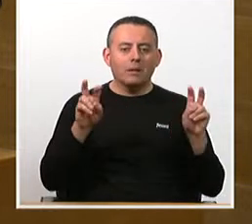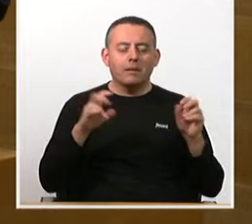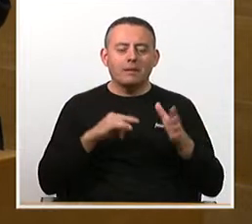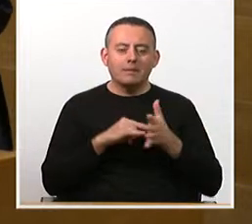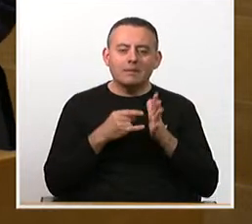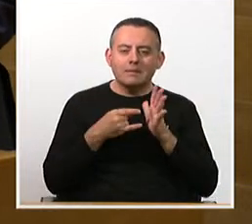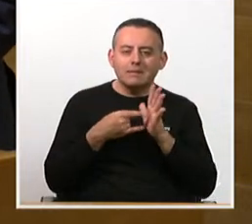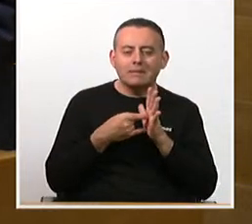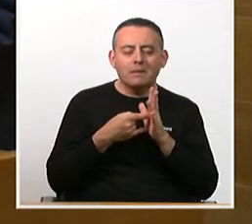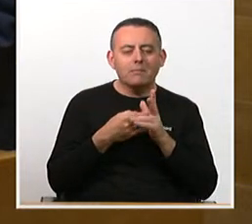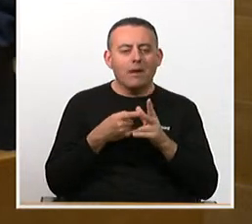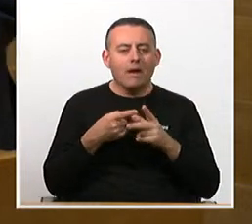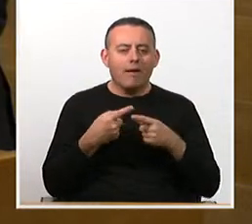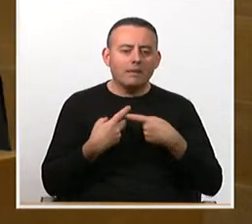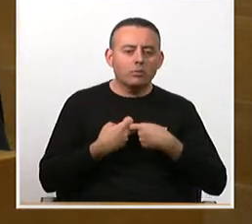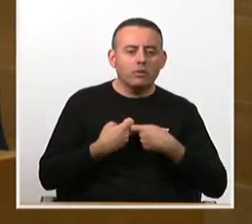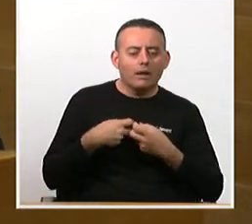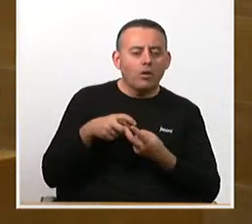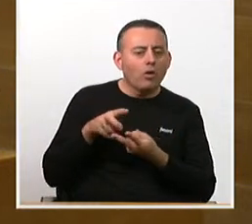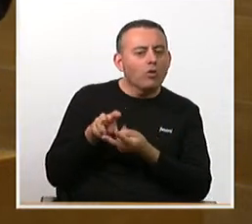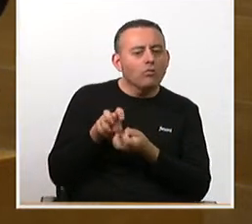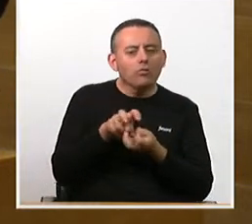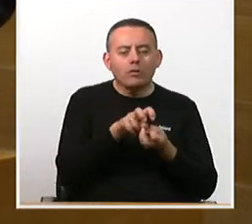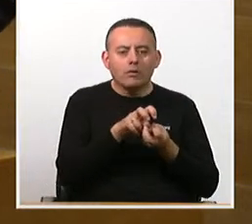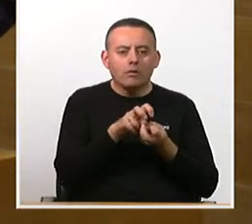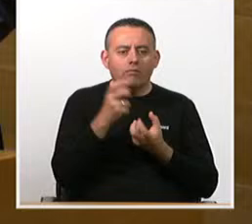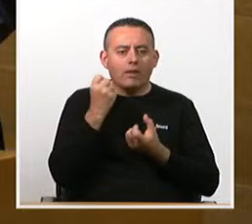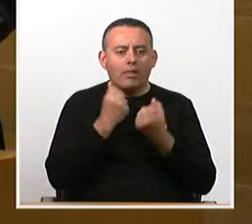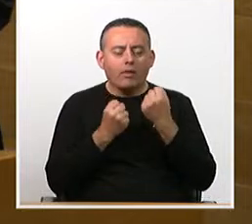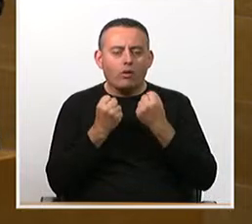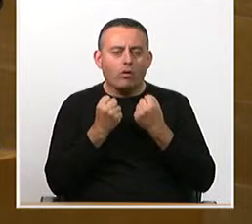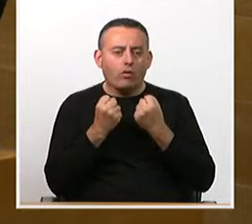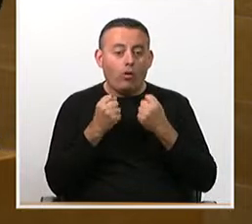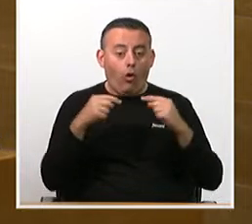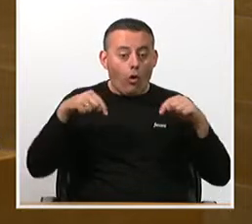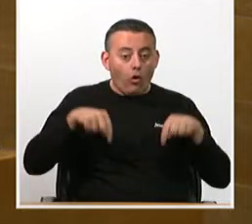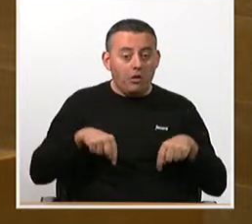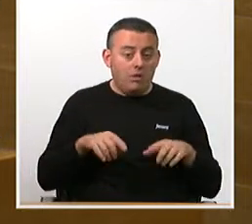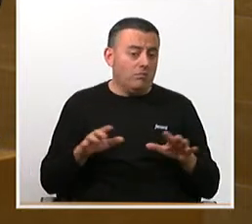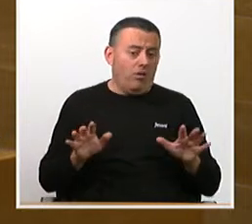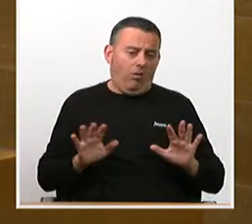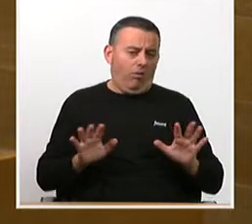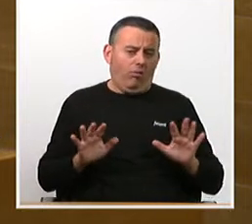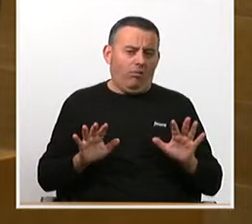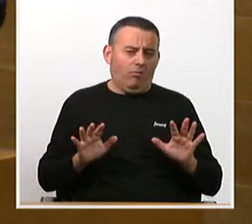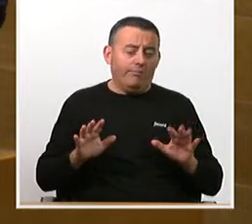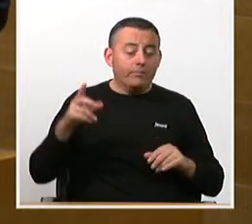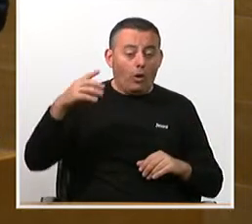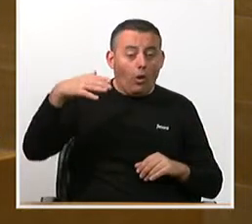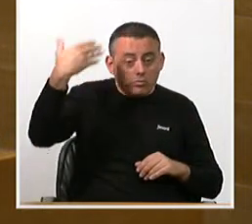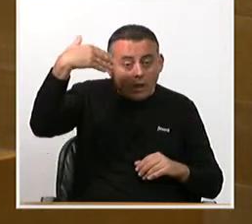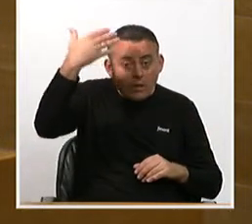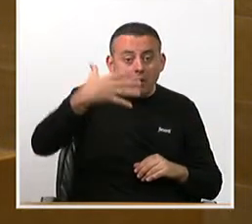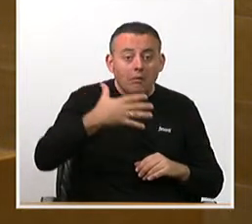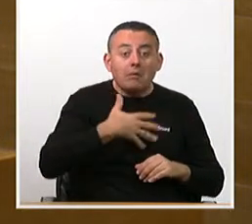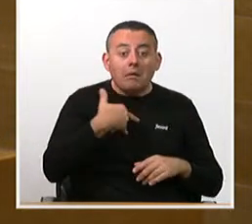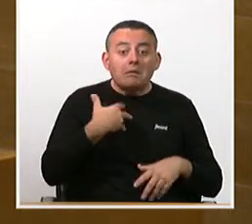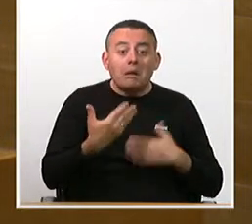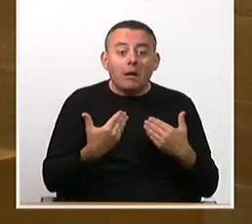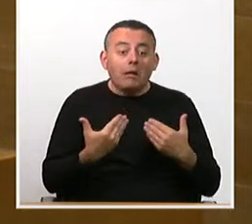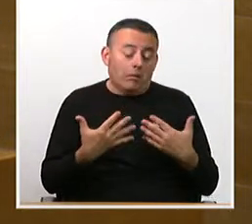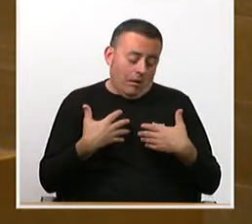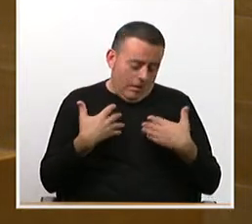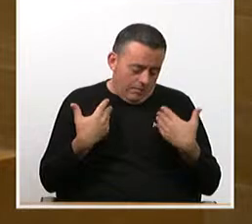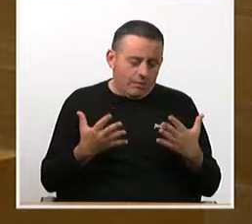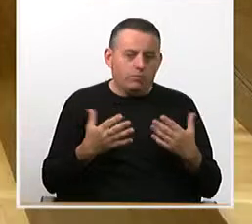comunidad valenciana podemos aprovechar para hablar de eso en en otra ocasión y cómo puede ayudar a recaudar más y mejor y de